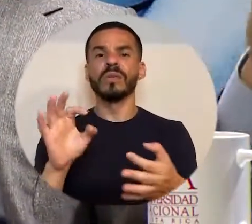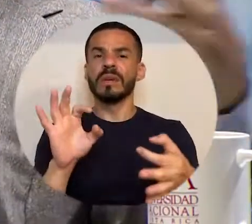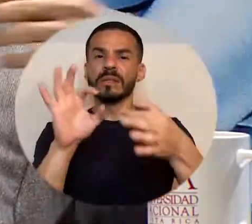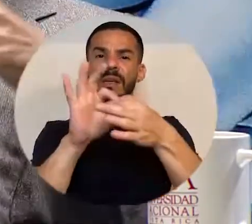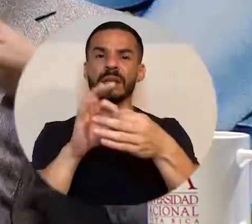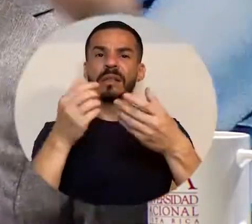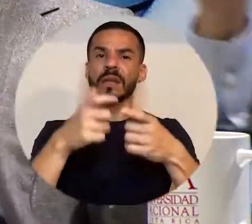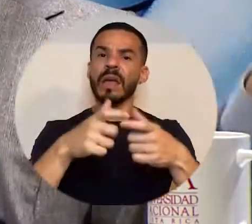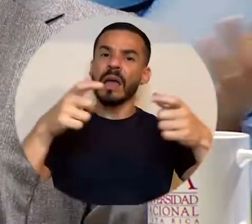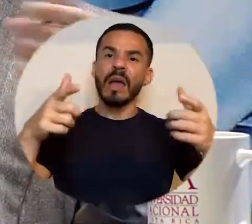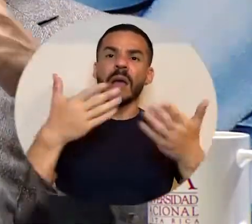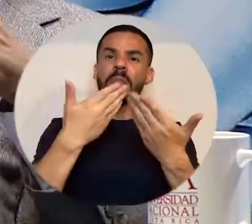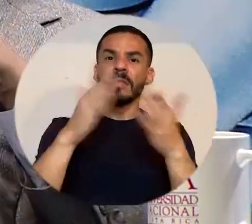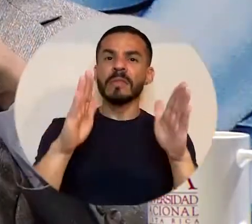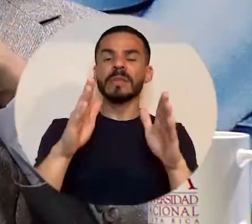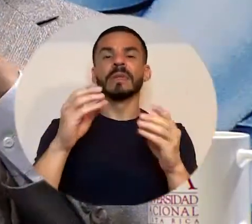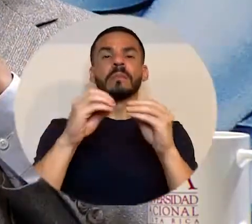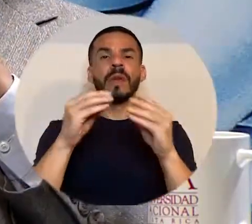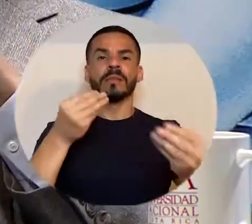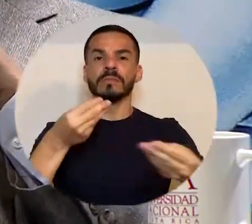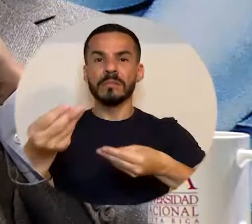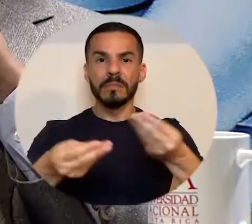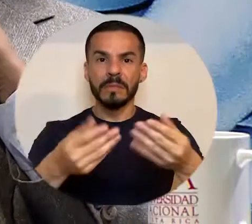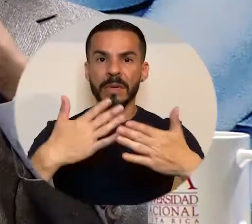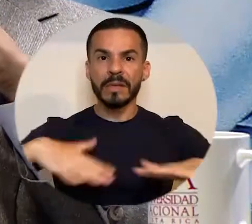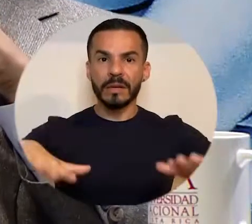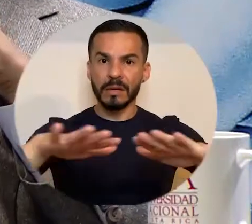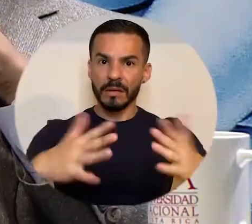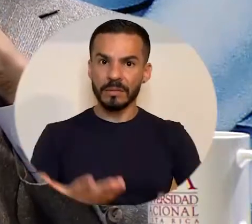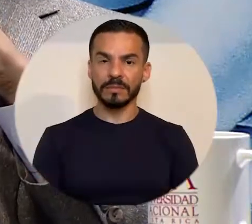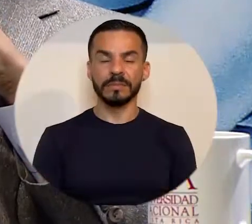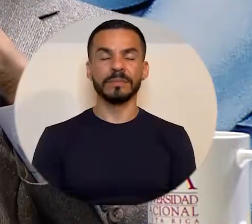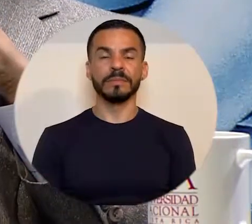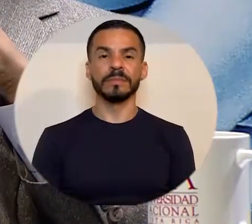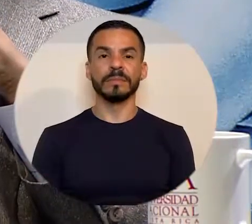otras alianzas, ampliar sus mercados.